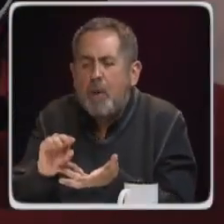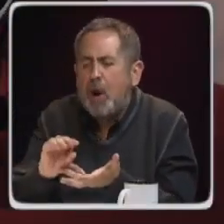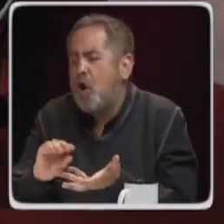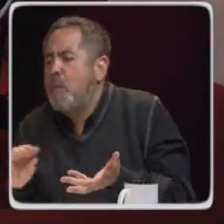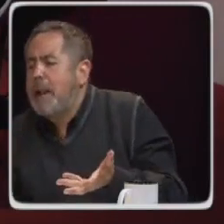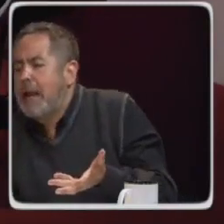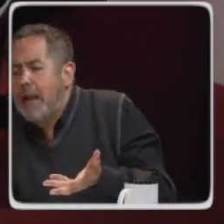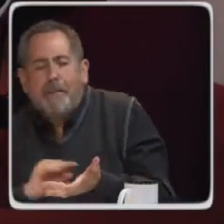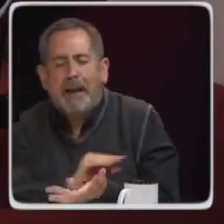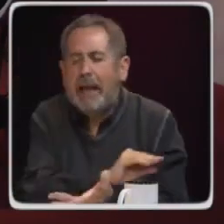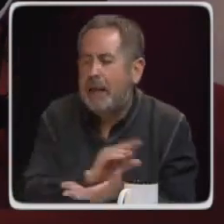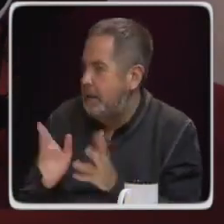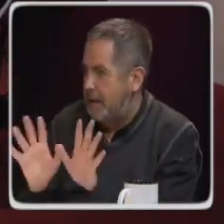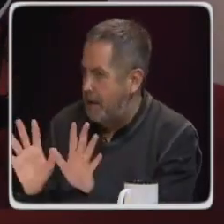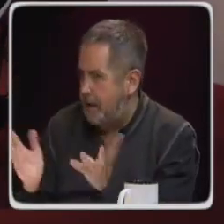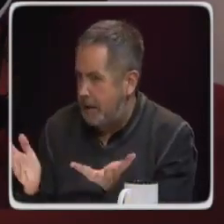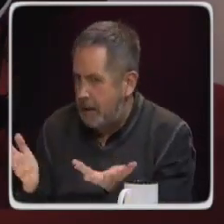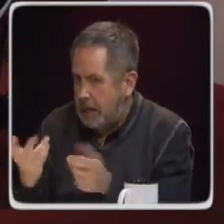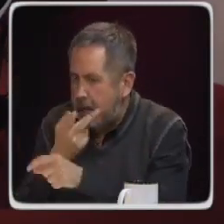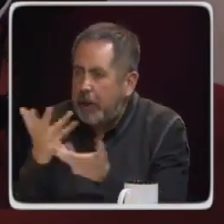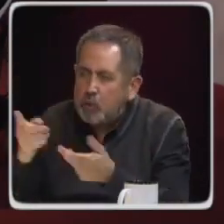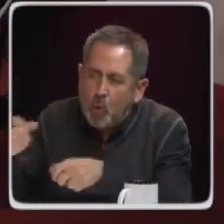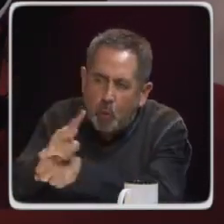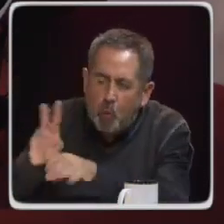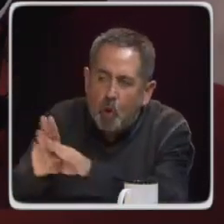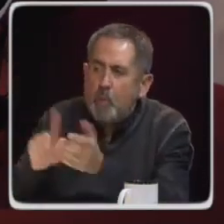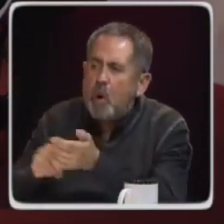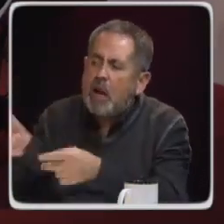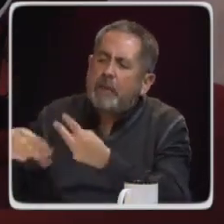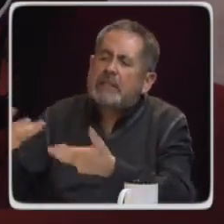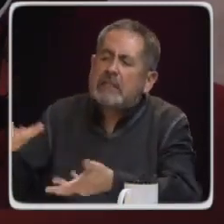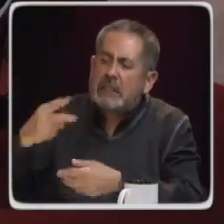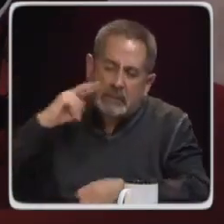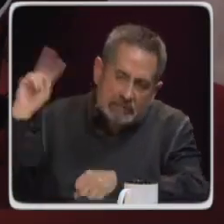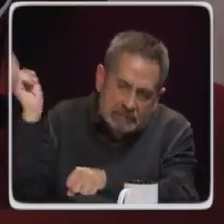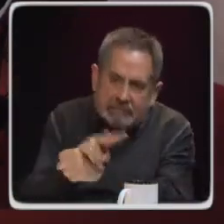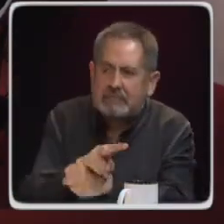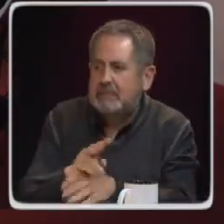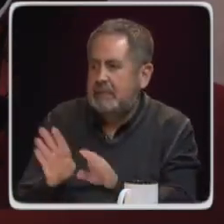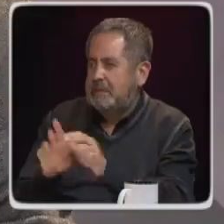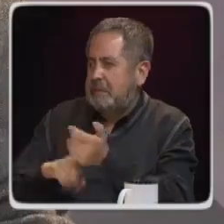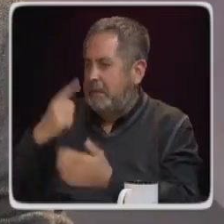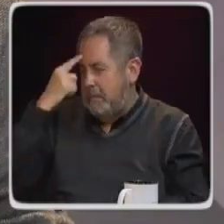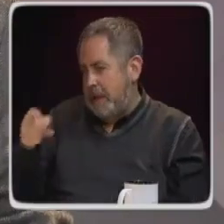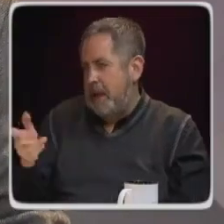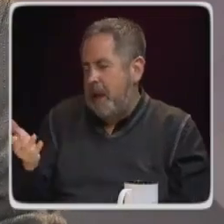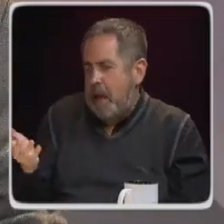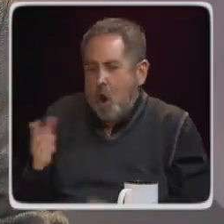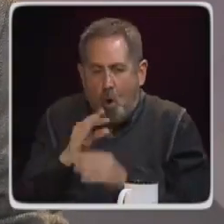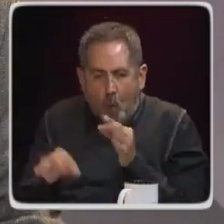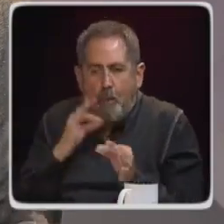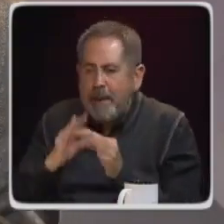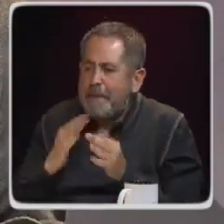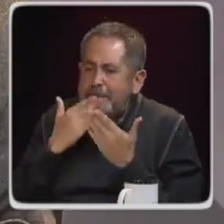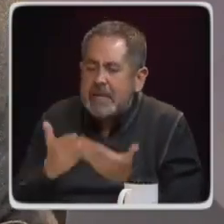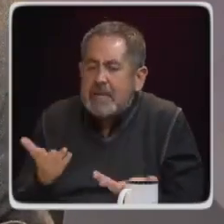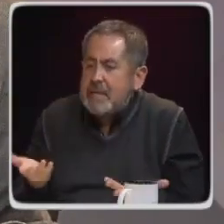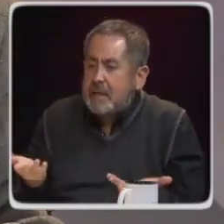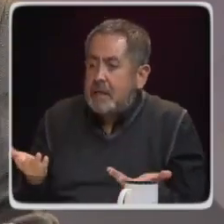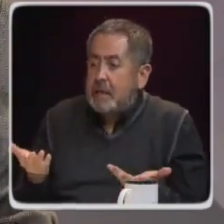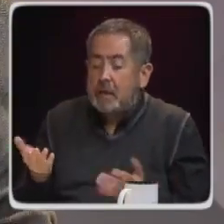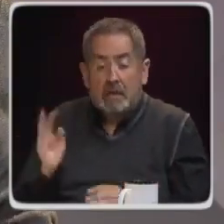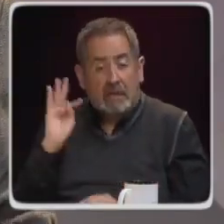sí, la SEP tiene una muy buena voluntad. Ya han puesto los dineros. Ahora queremos ver si estos dineros realmente se ocuparon en esto,